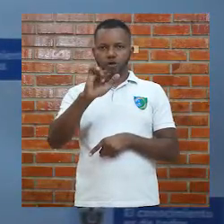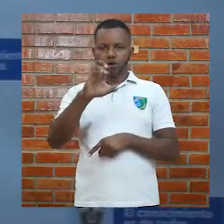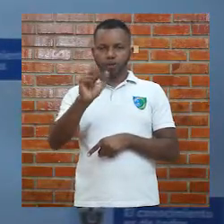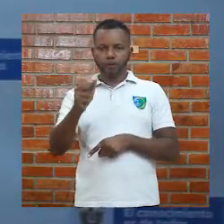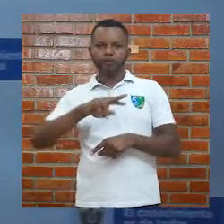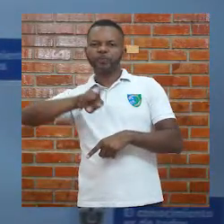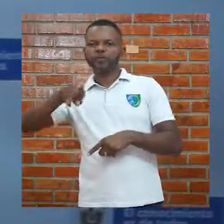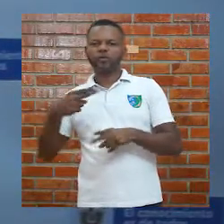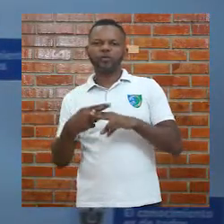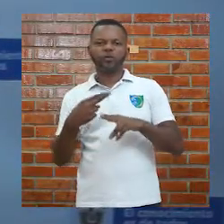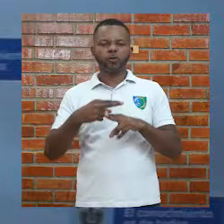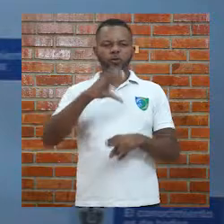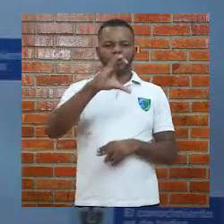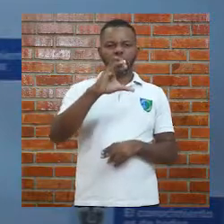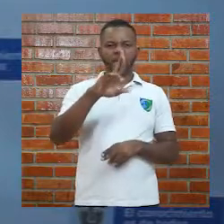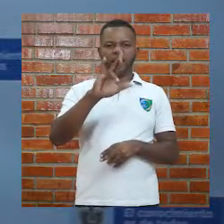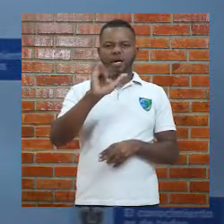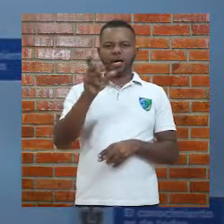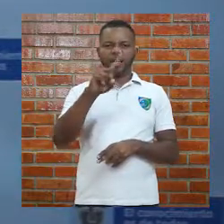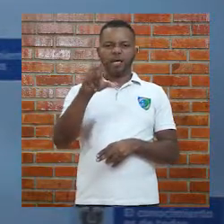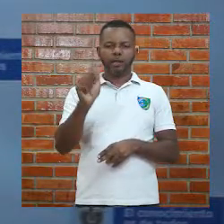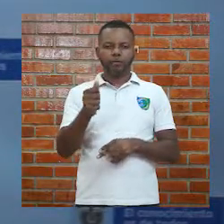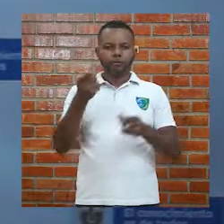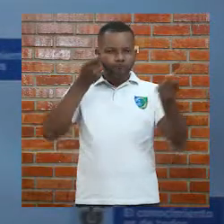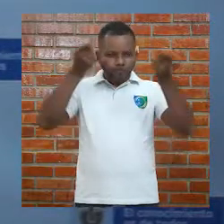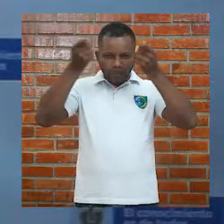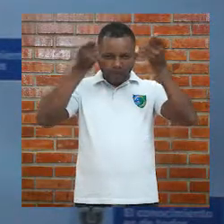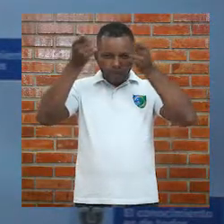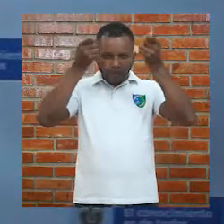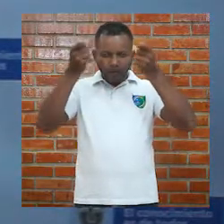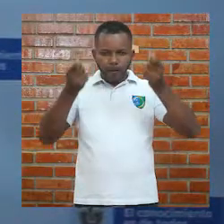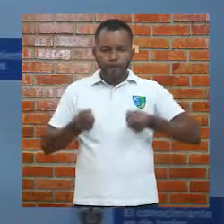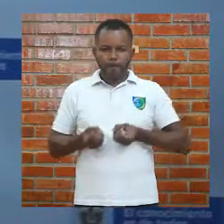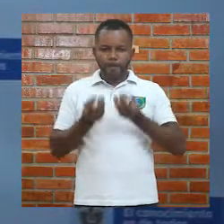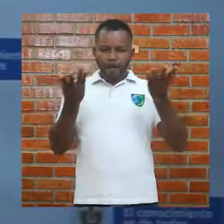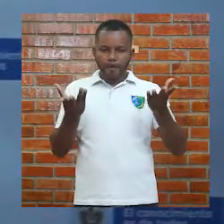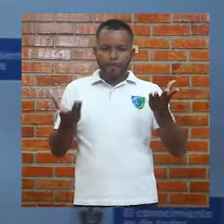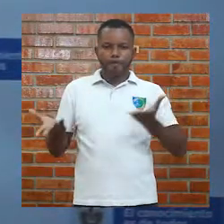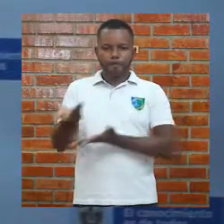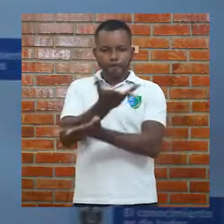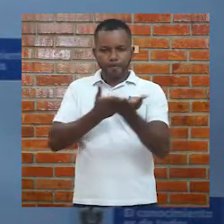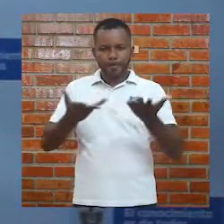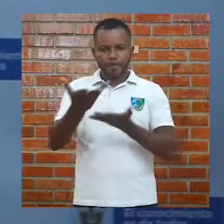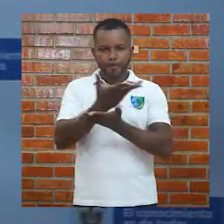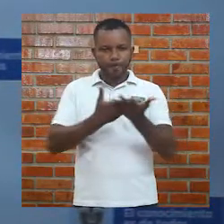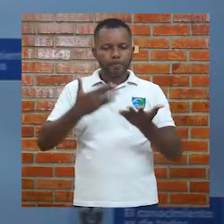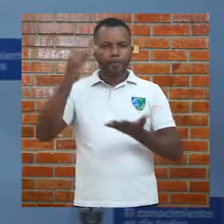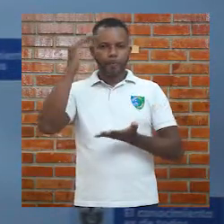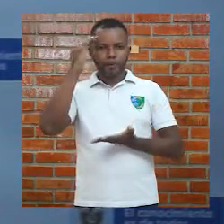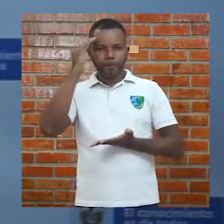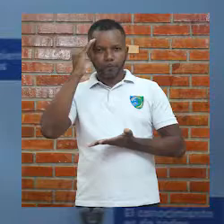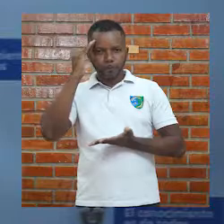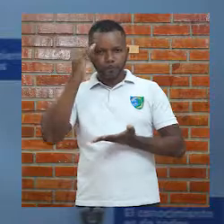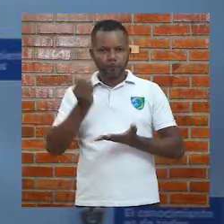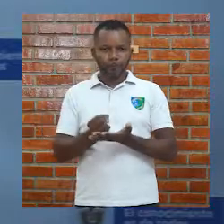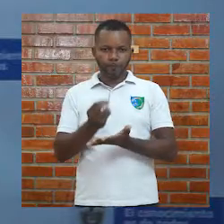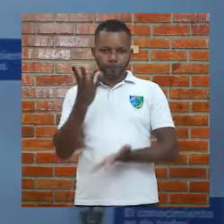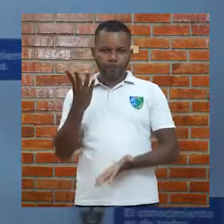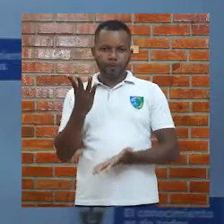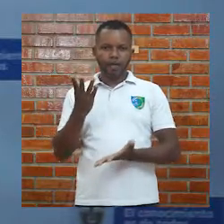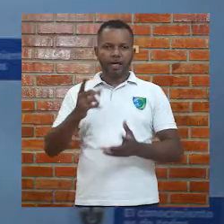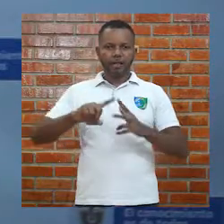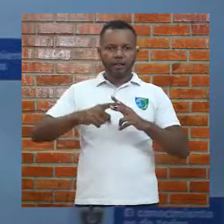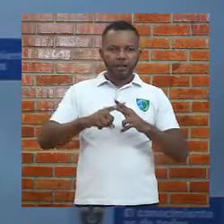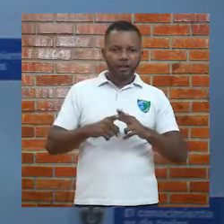son una estrategia de generar valor agregado, de generar bienes y servicios a partir del conocimiento, utilizando la ciencia,